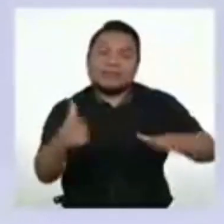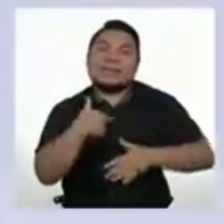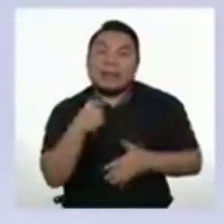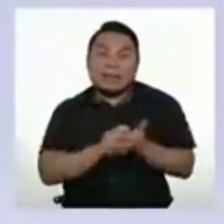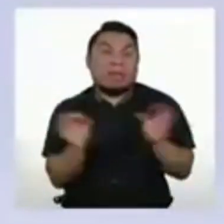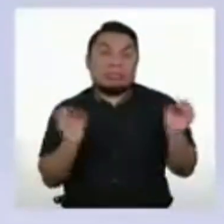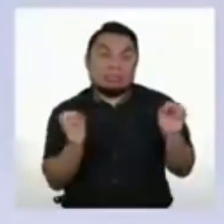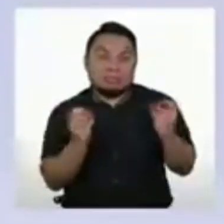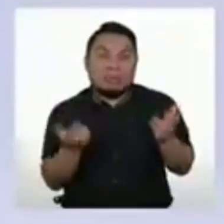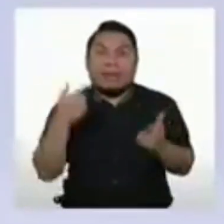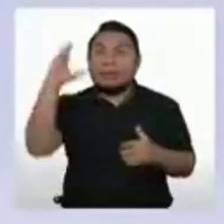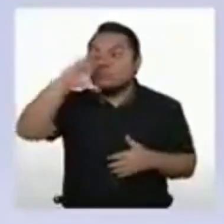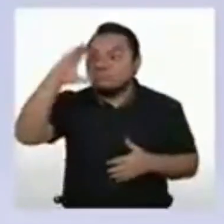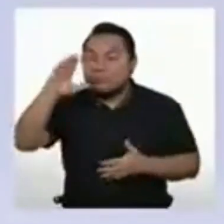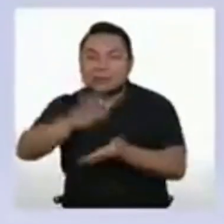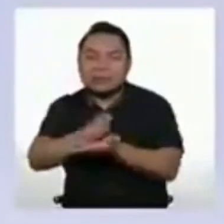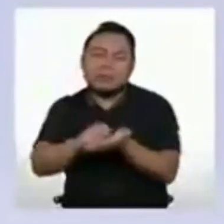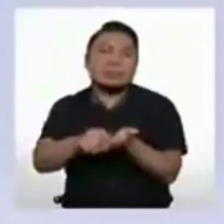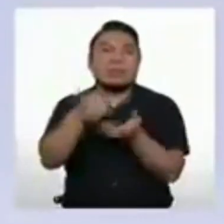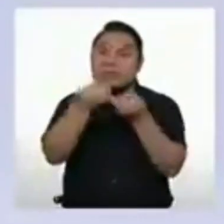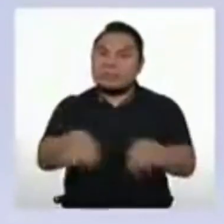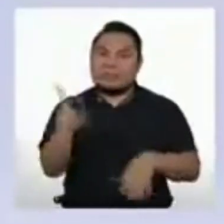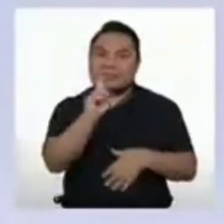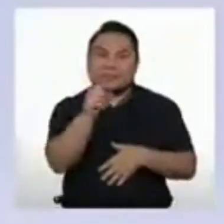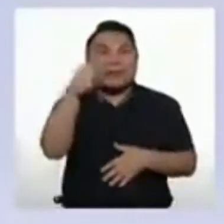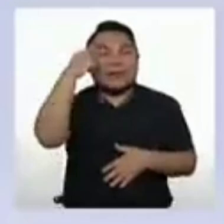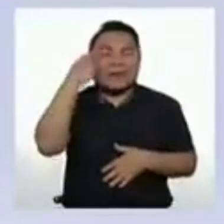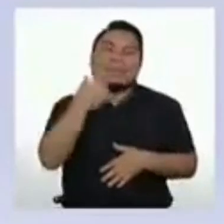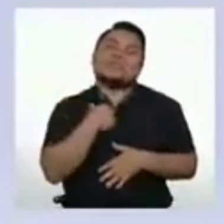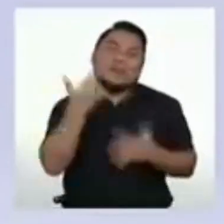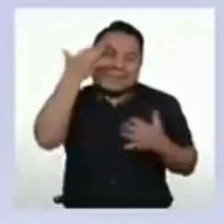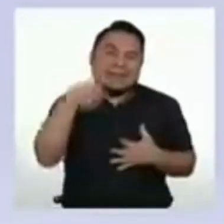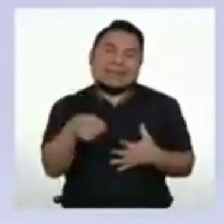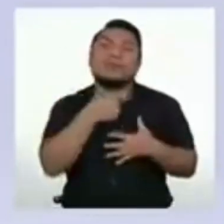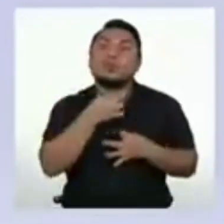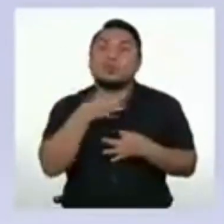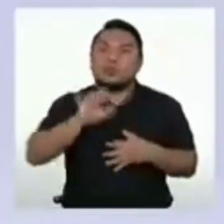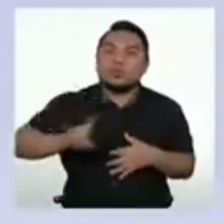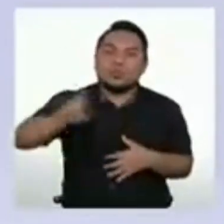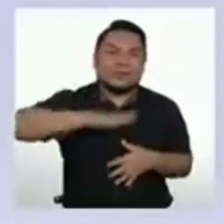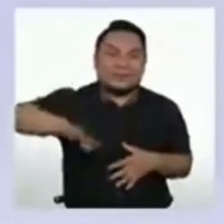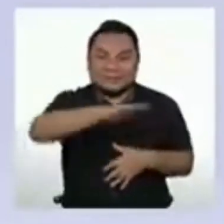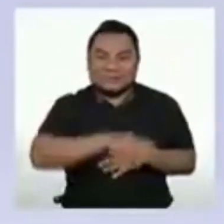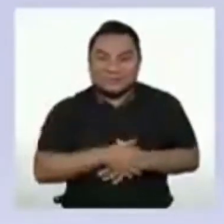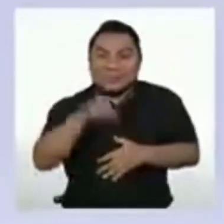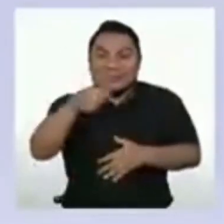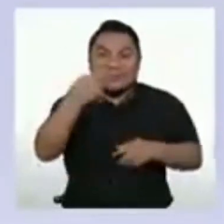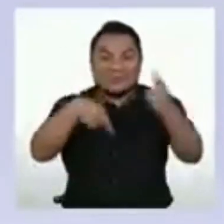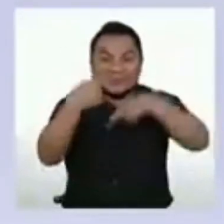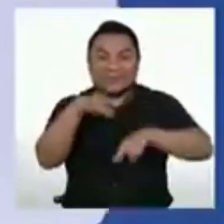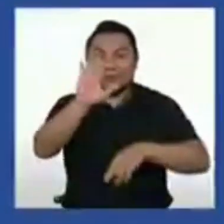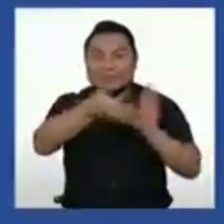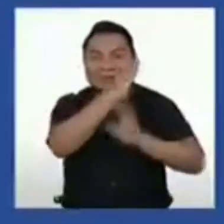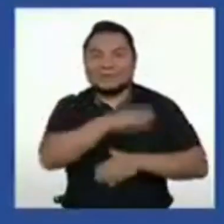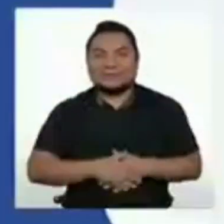tengan lápiz y papel como yo, vayan por ellos para que no se pierdan nada de este viaje que estoy segura va a ser muy útil para todos y todas. Así que ya regresamos,